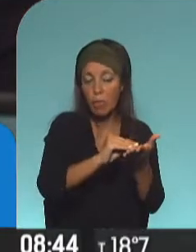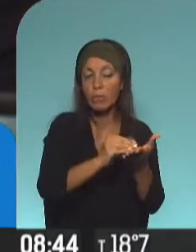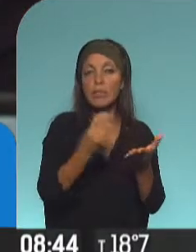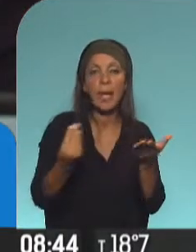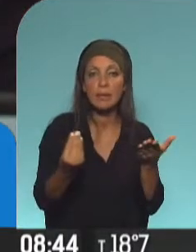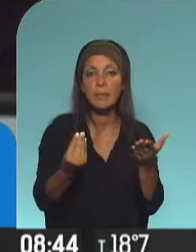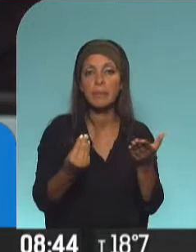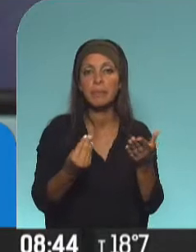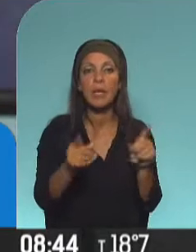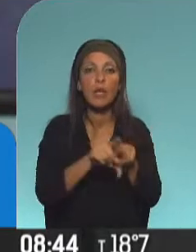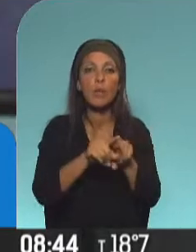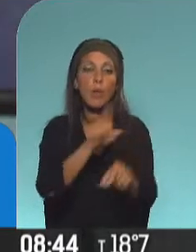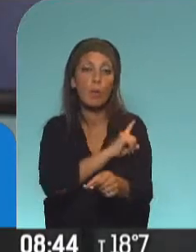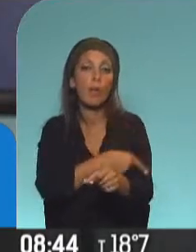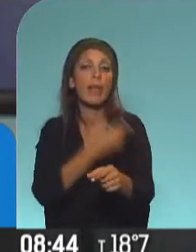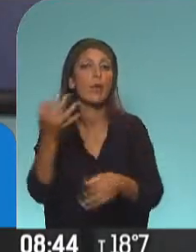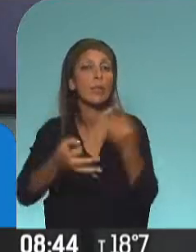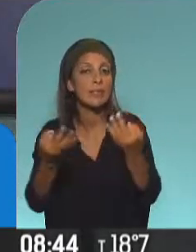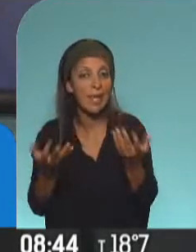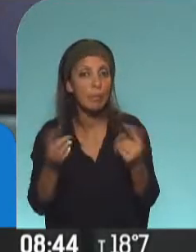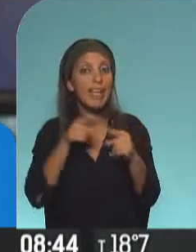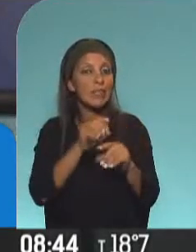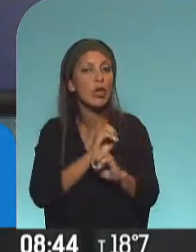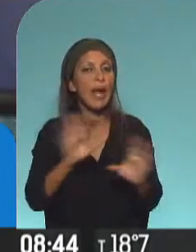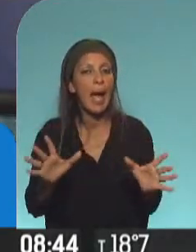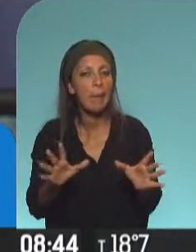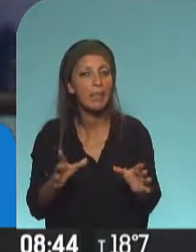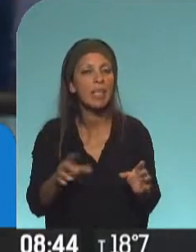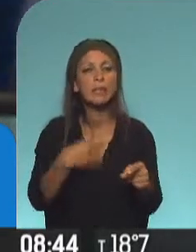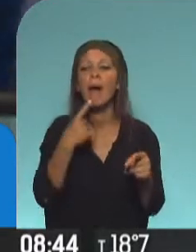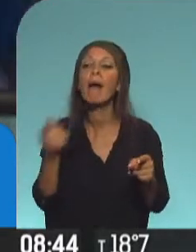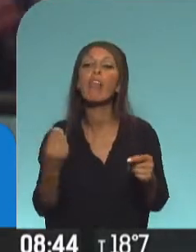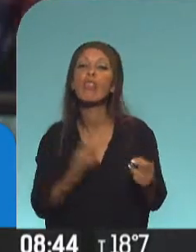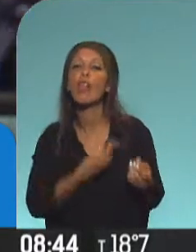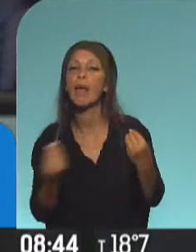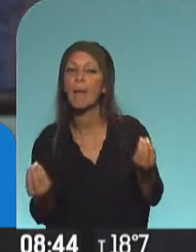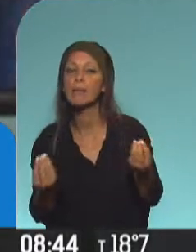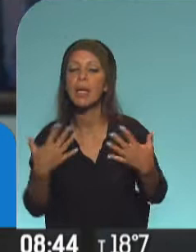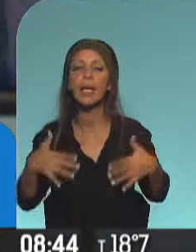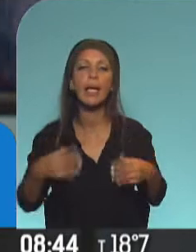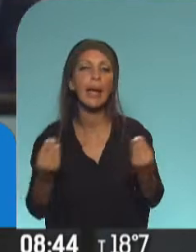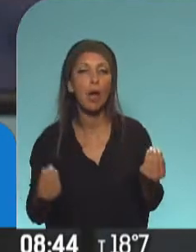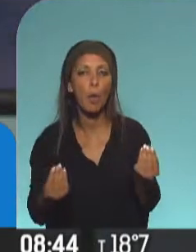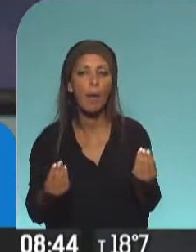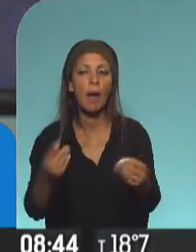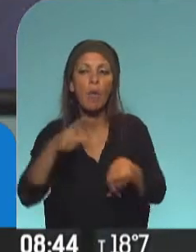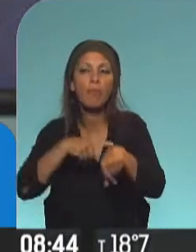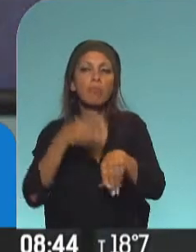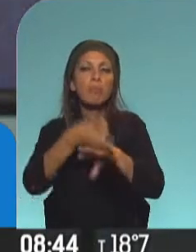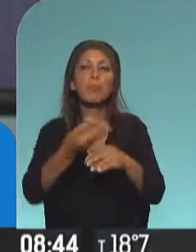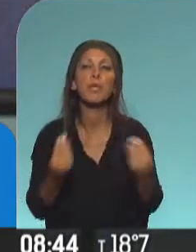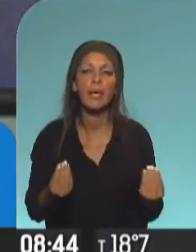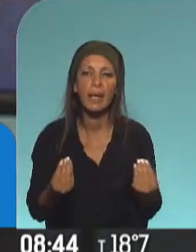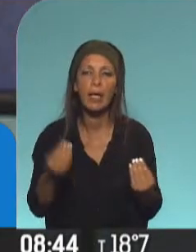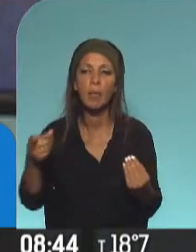muchas veces hace el Poder Judicial, que eso es lo grave. La Claro. pregunta de dónde estabas, Exacto. cómo estabas vestida, qué estabas haciendo a esa hora, por